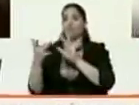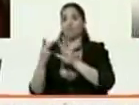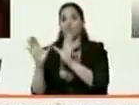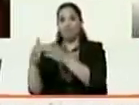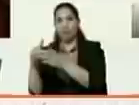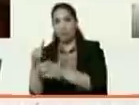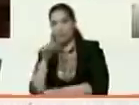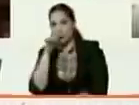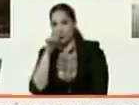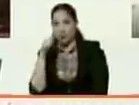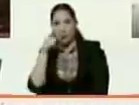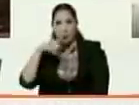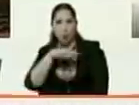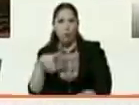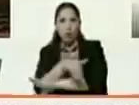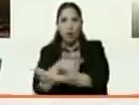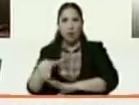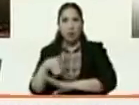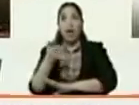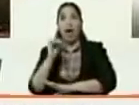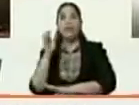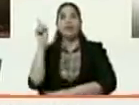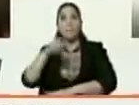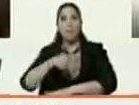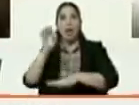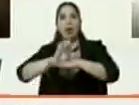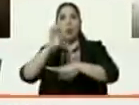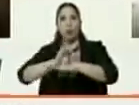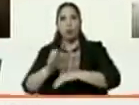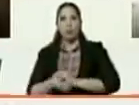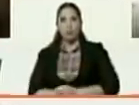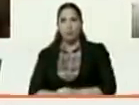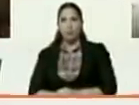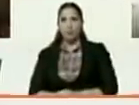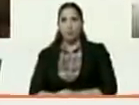pueblo en la calle. Y ahí está Ecuador,